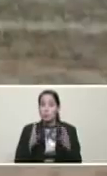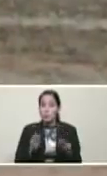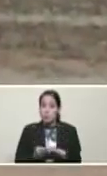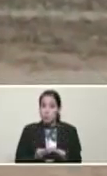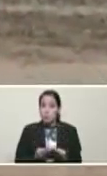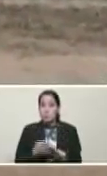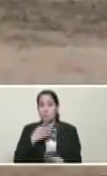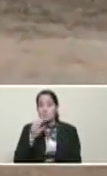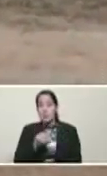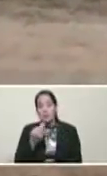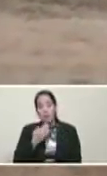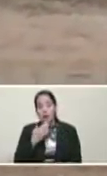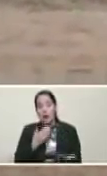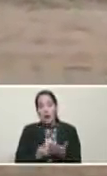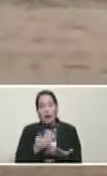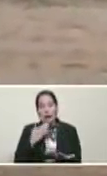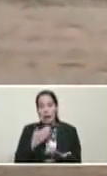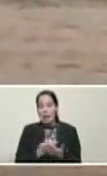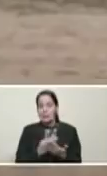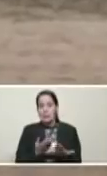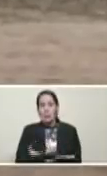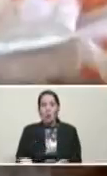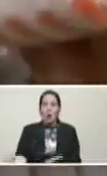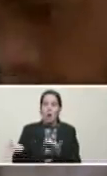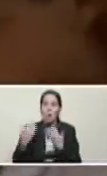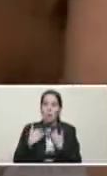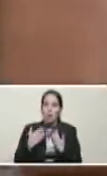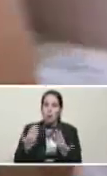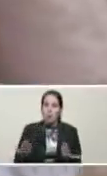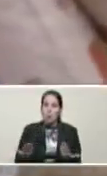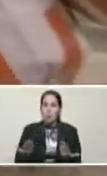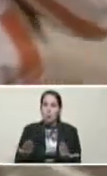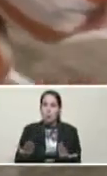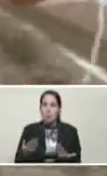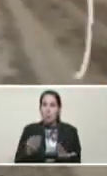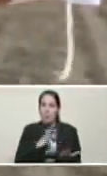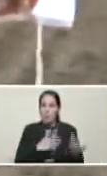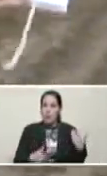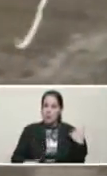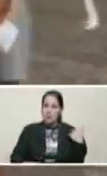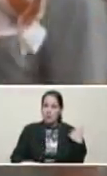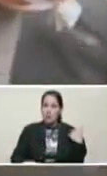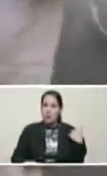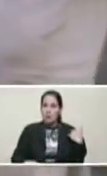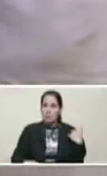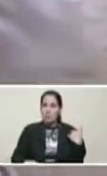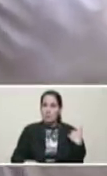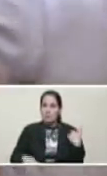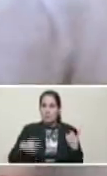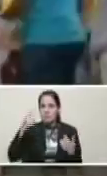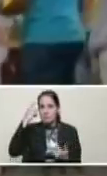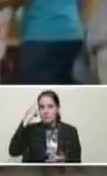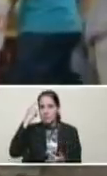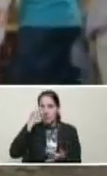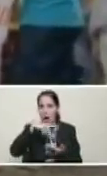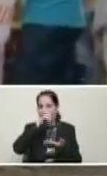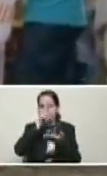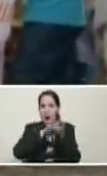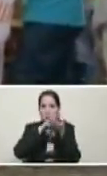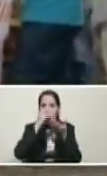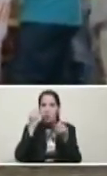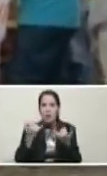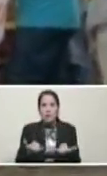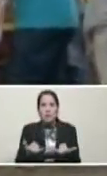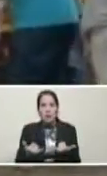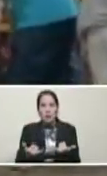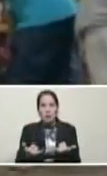agradecemos el apoyo suyo presidente no está estimado esfuerzo cuando se trata de aprobar recursos para